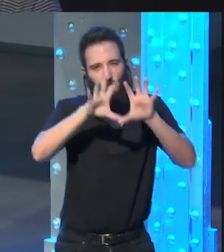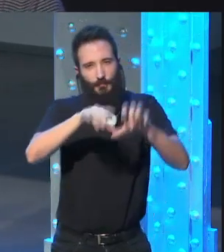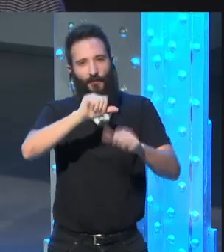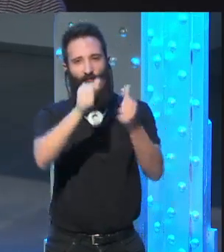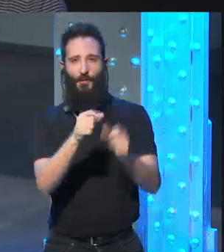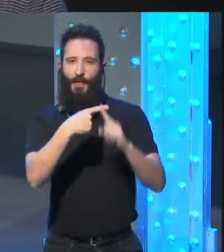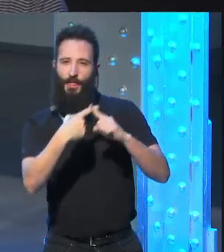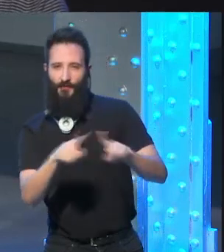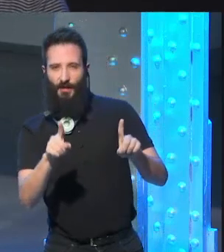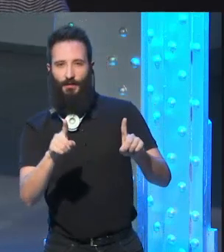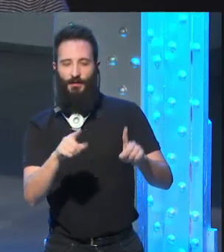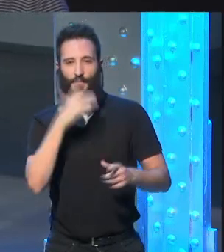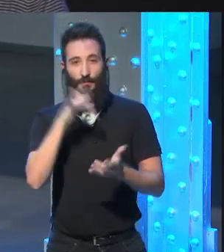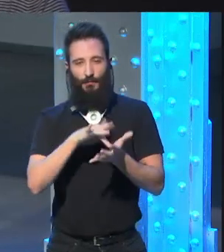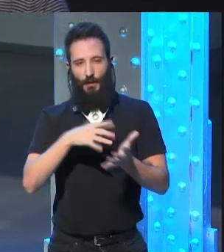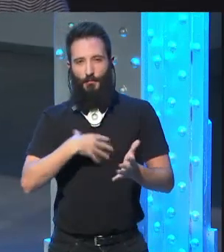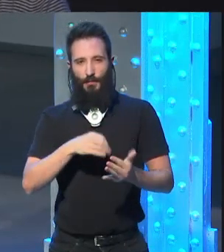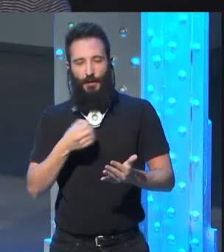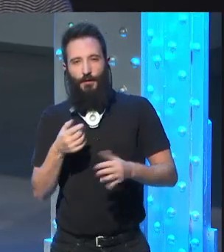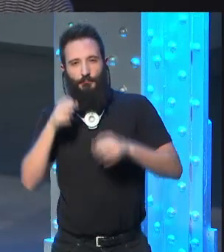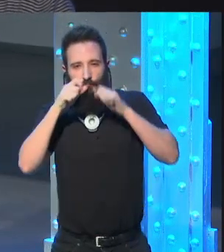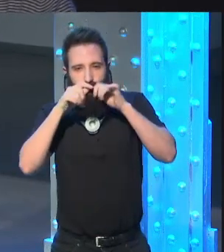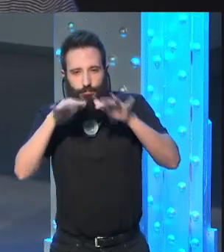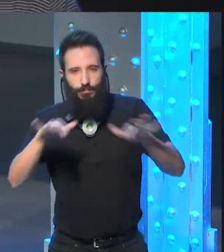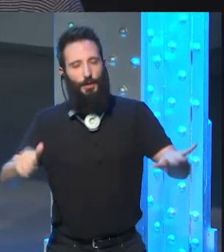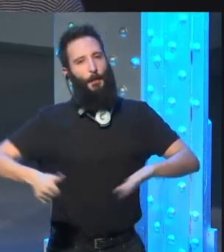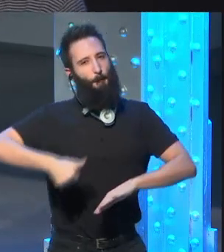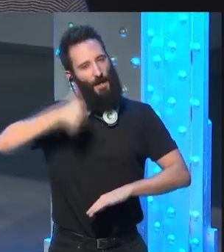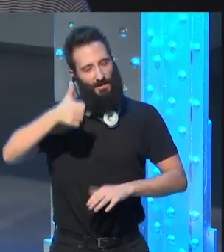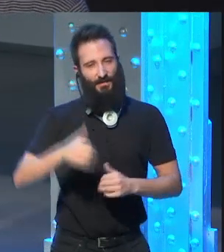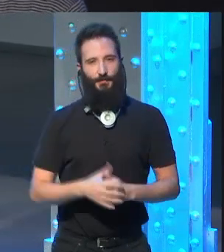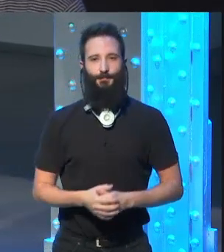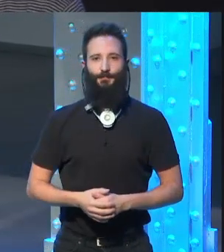tener un impacto divulgativo mayor.